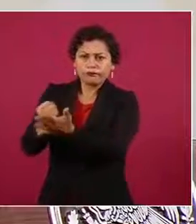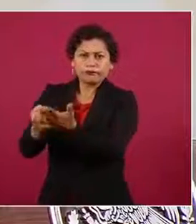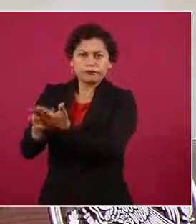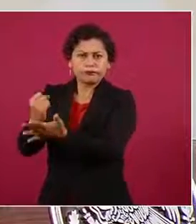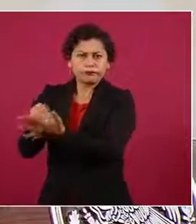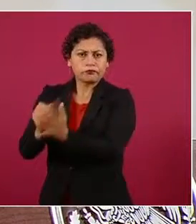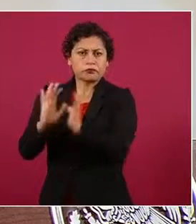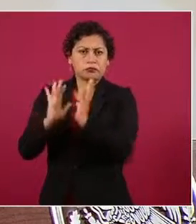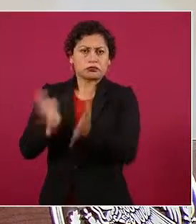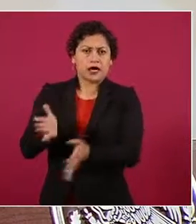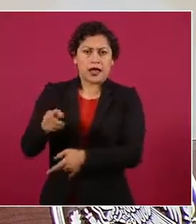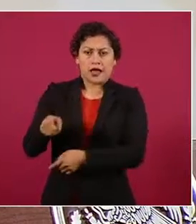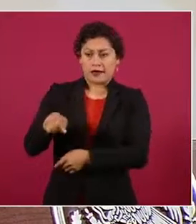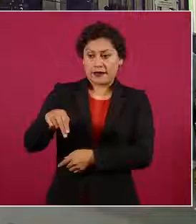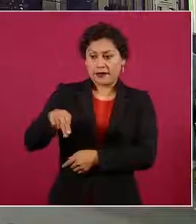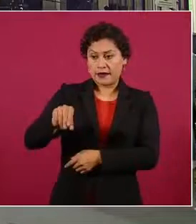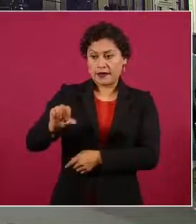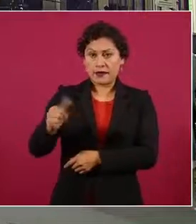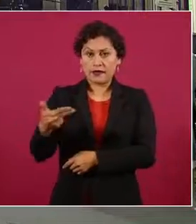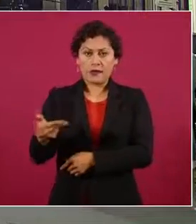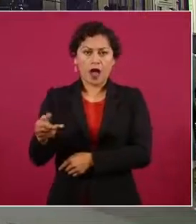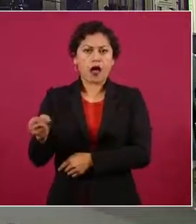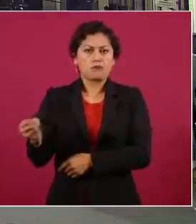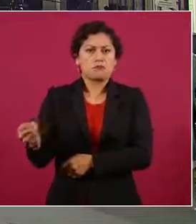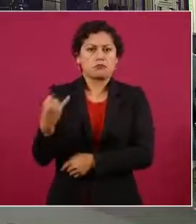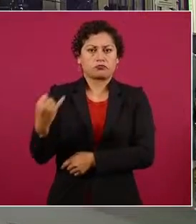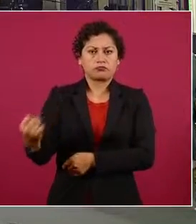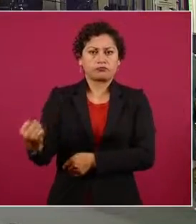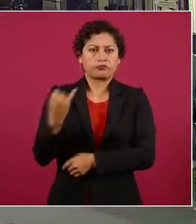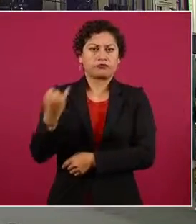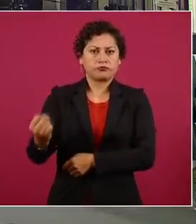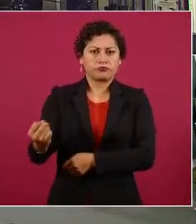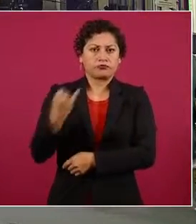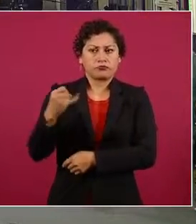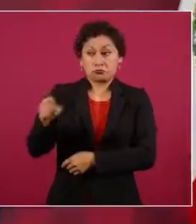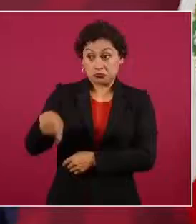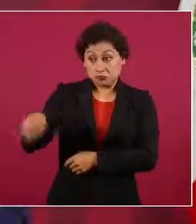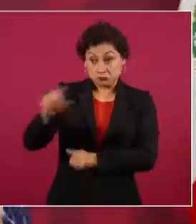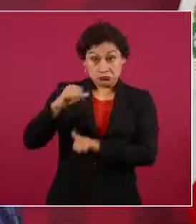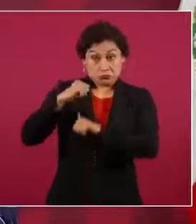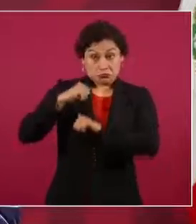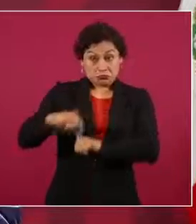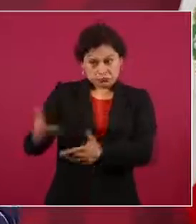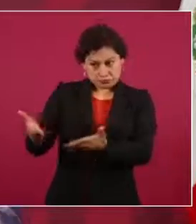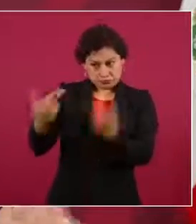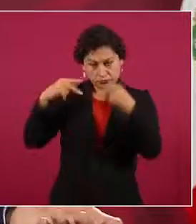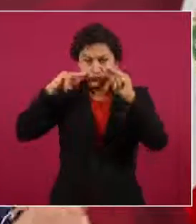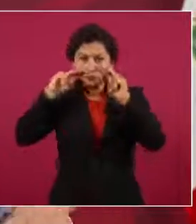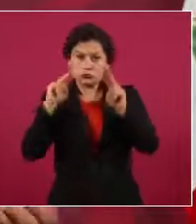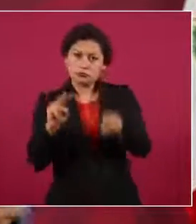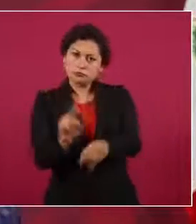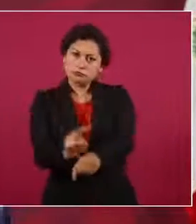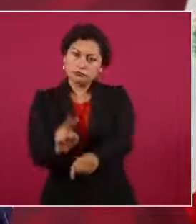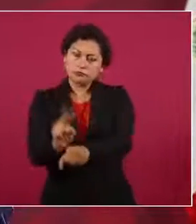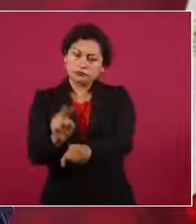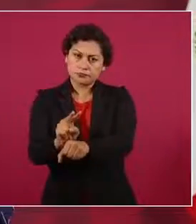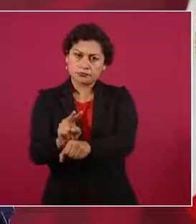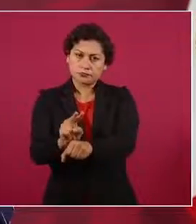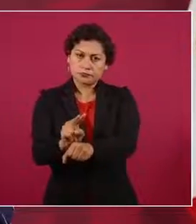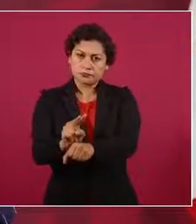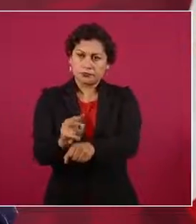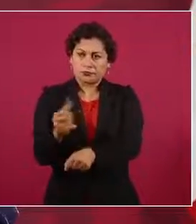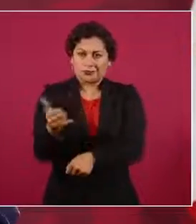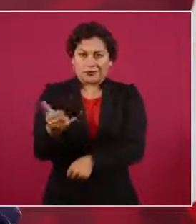casos. Y ellos están pendientes, cuidando, pero más nosotros, ¿cómo vamos a destruir patrimonio?